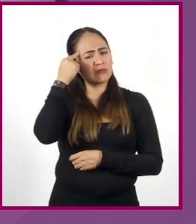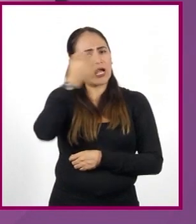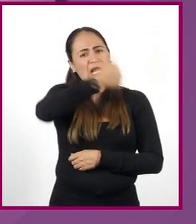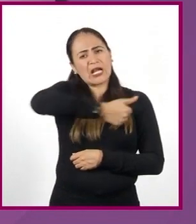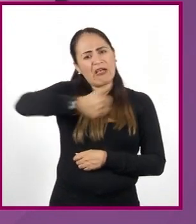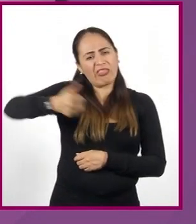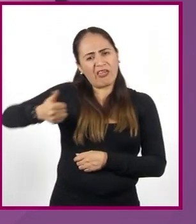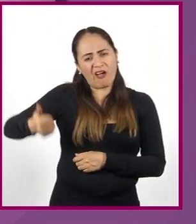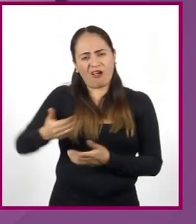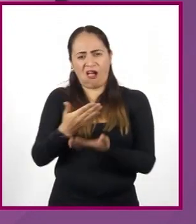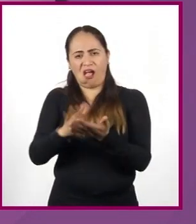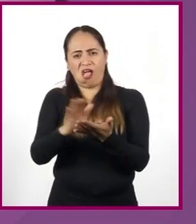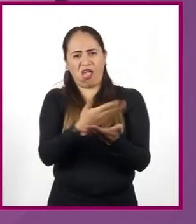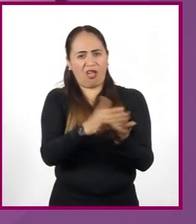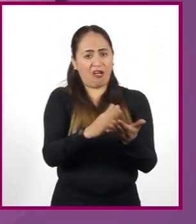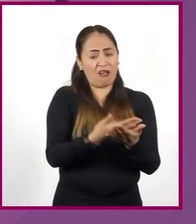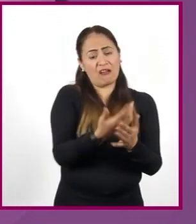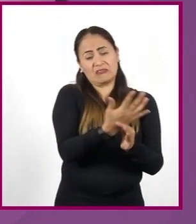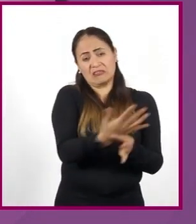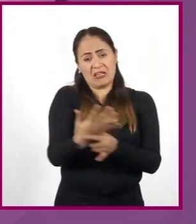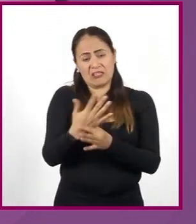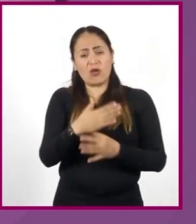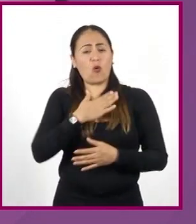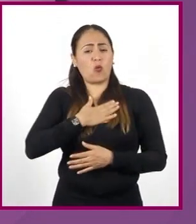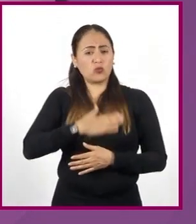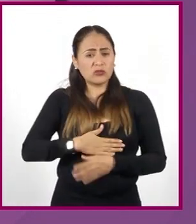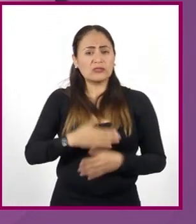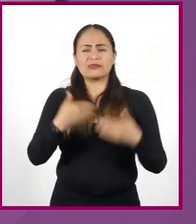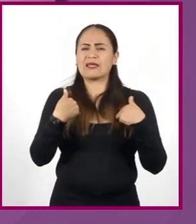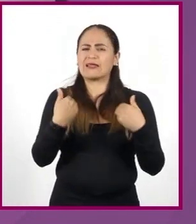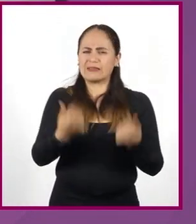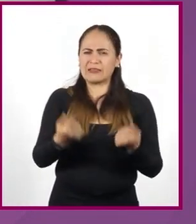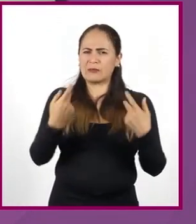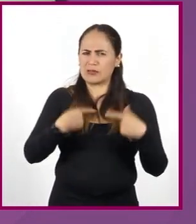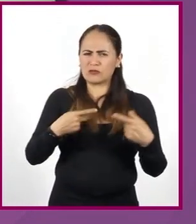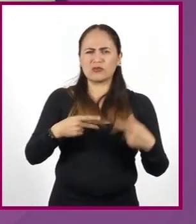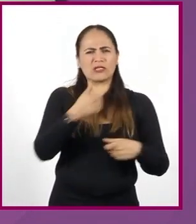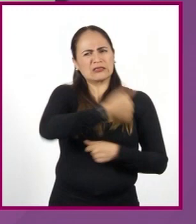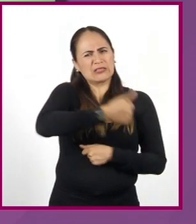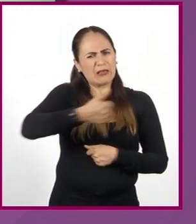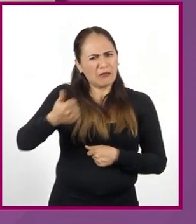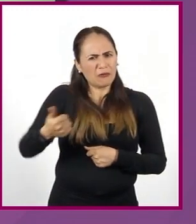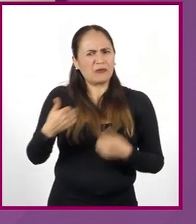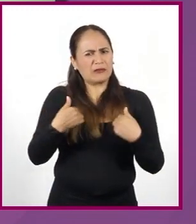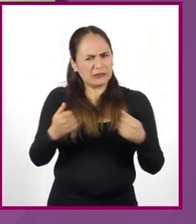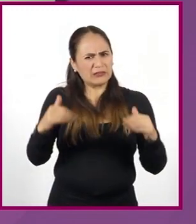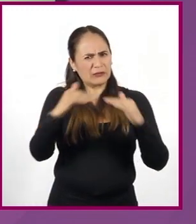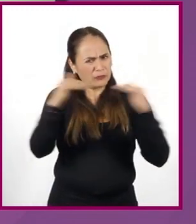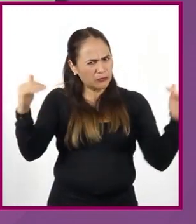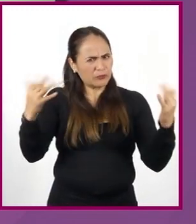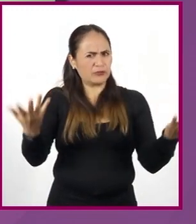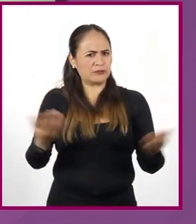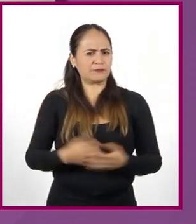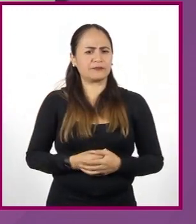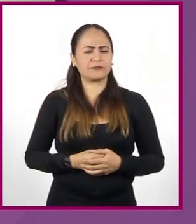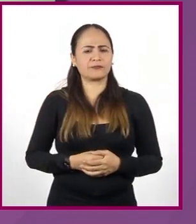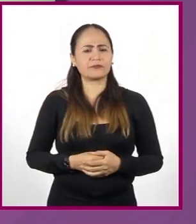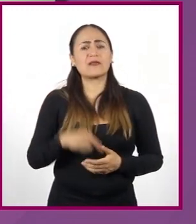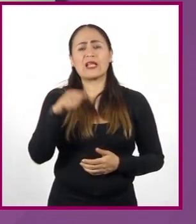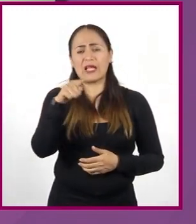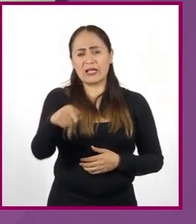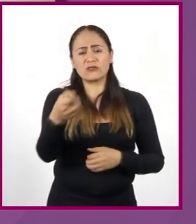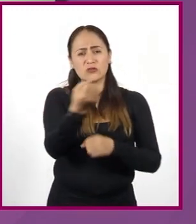acompañada de un sentido de justicia y comprensión en las personas. Estos elementos nos acercan a construir